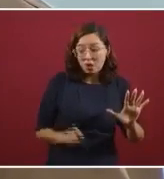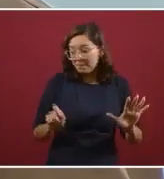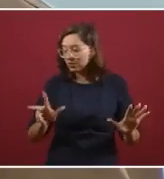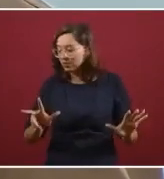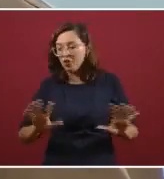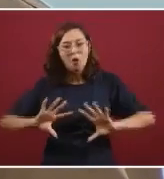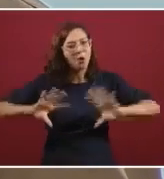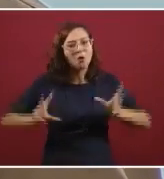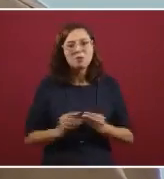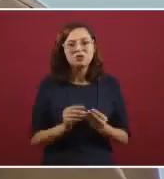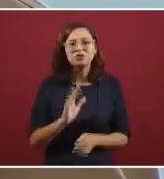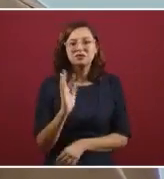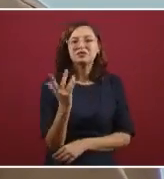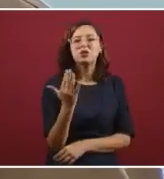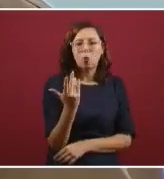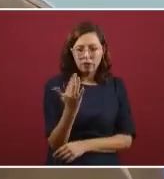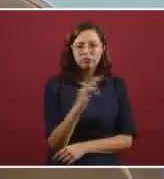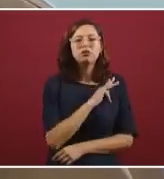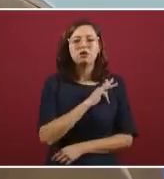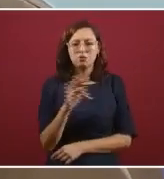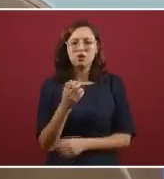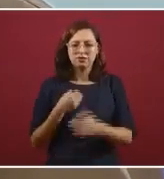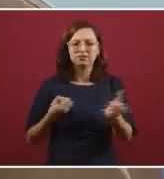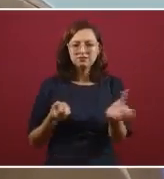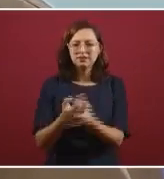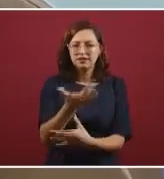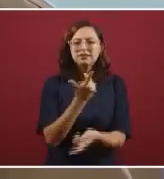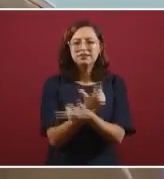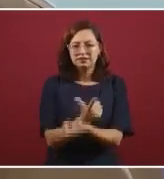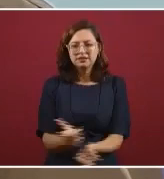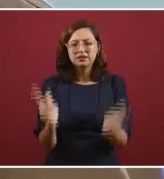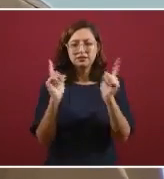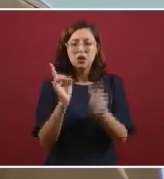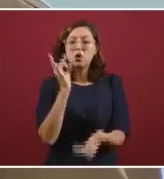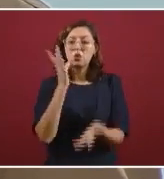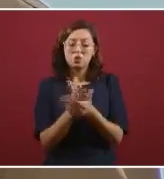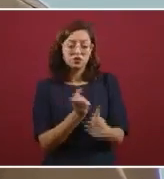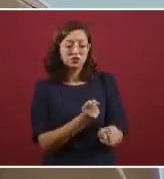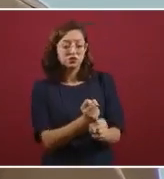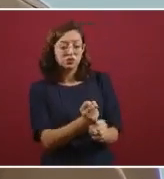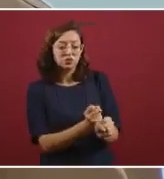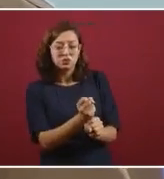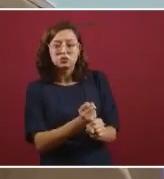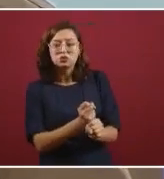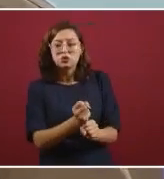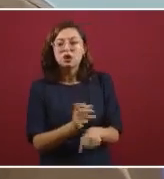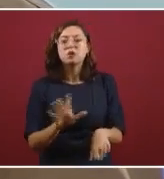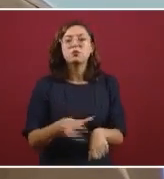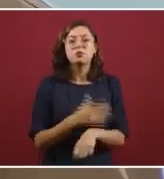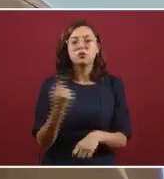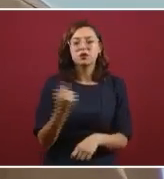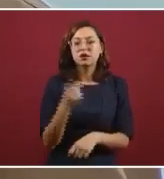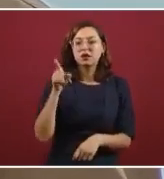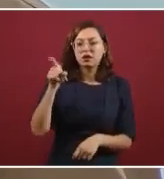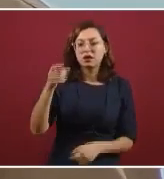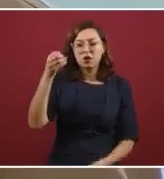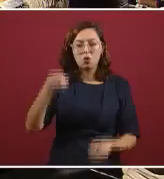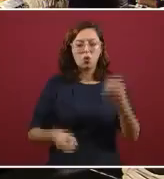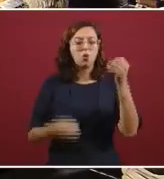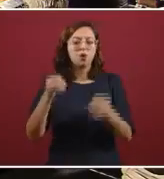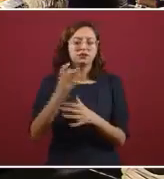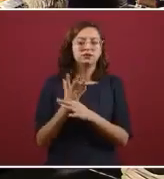se encuentran bajo proceso. Y no solamente por el delito de tortura, porque lo que desestimó el juez